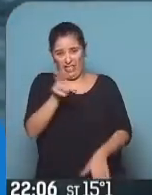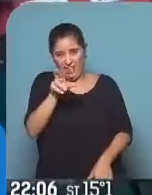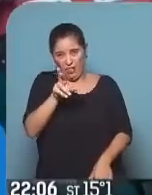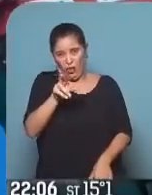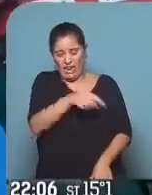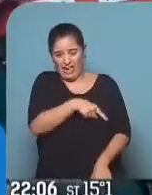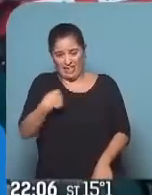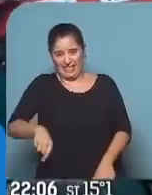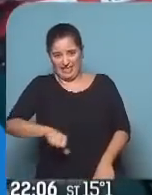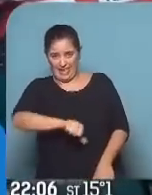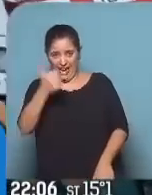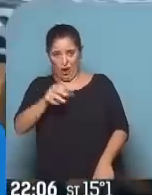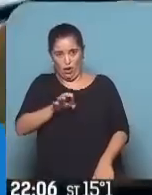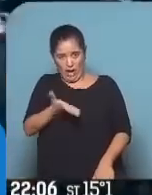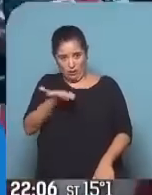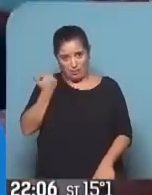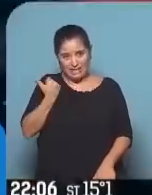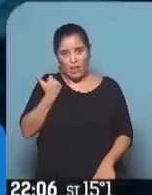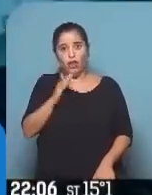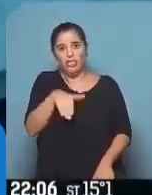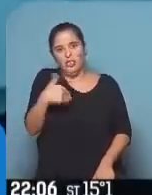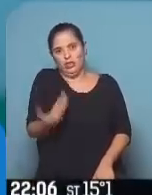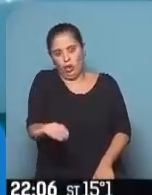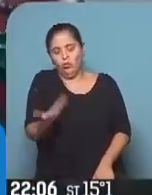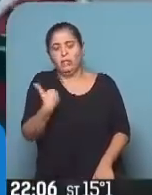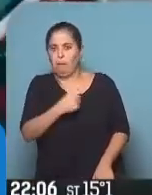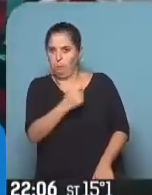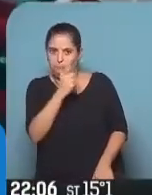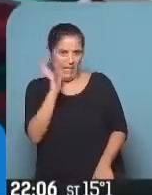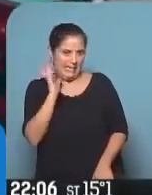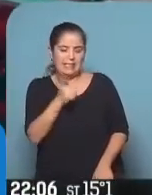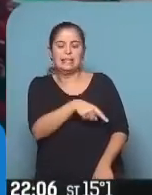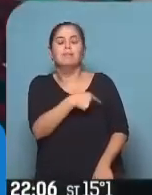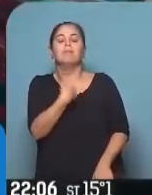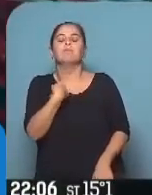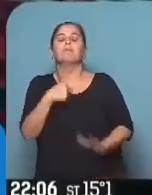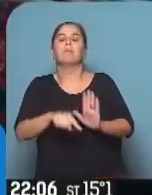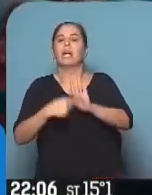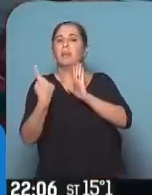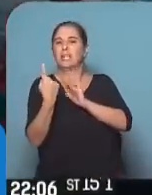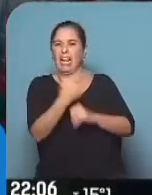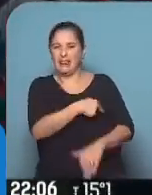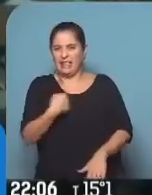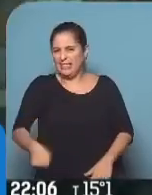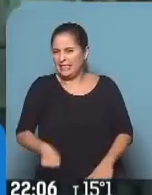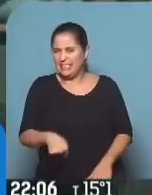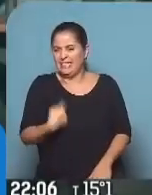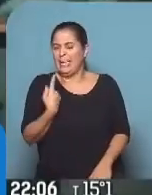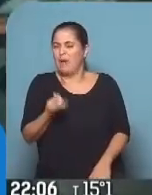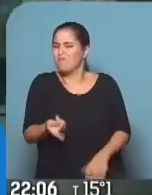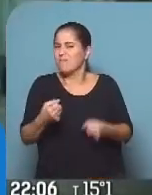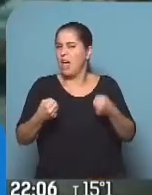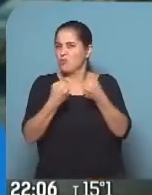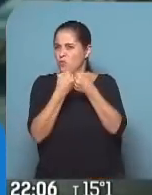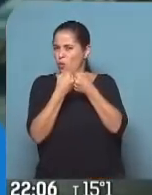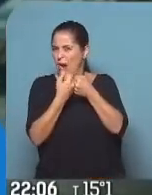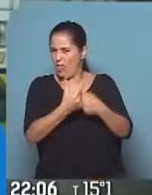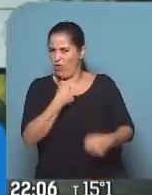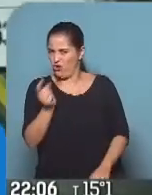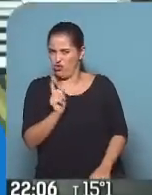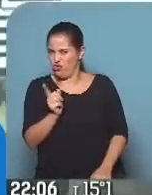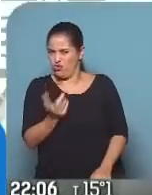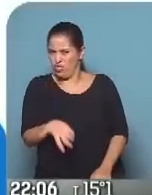este desequilibrio, es improbable que Beijing acepte finalmente hacer tantas concesiones a cambio de muy poco como pretende